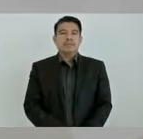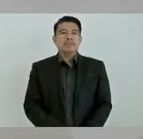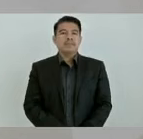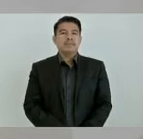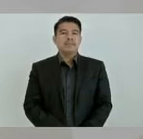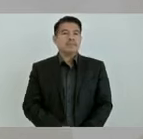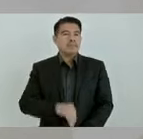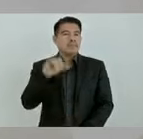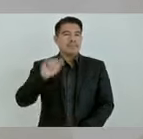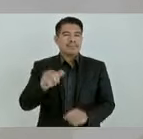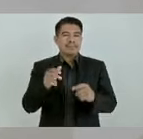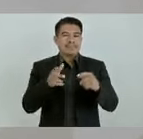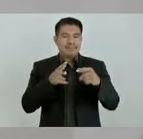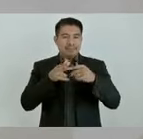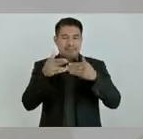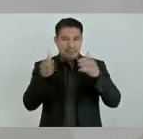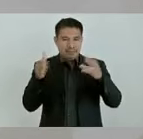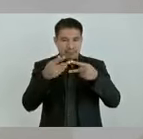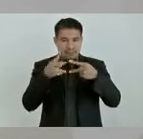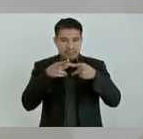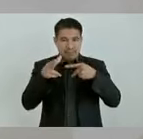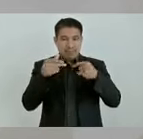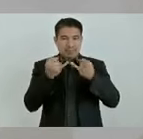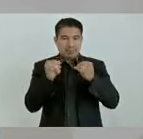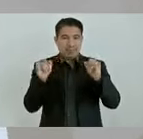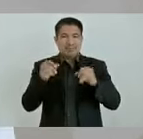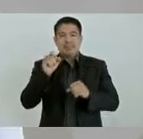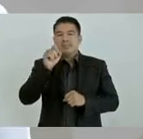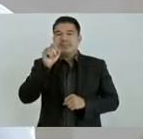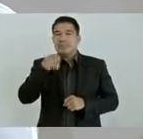inauguración de